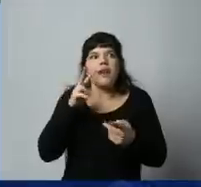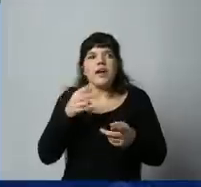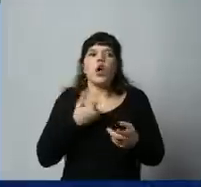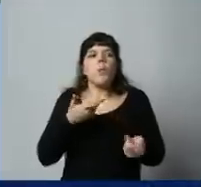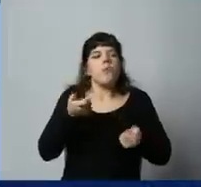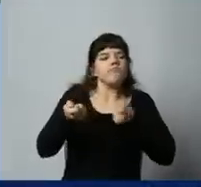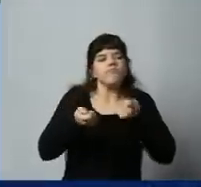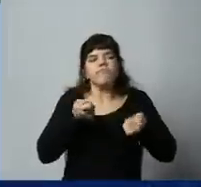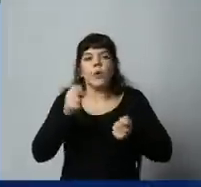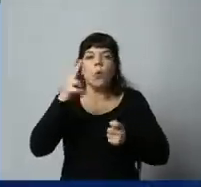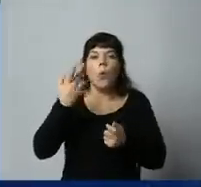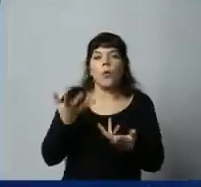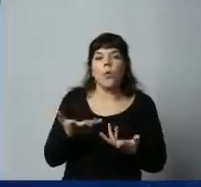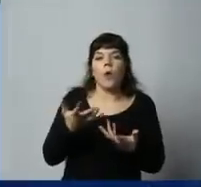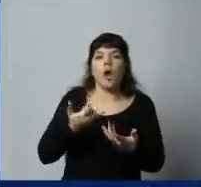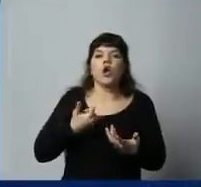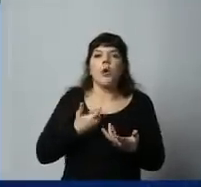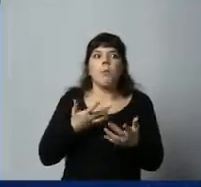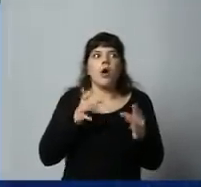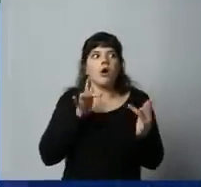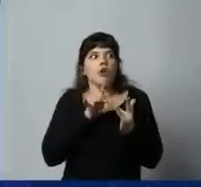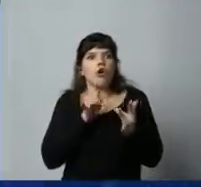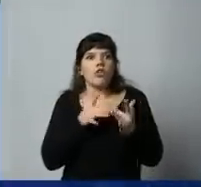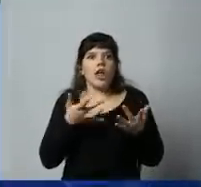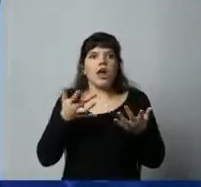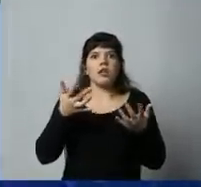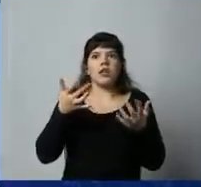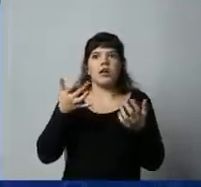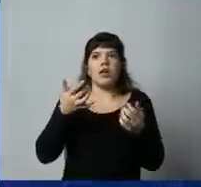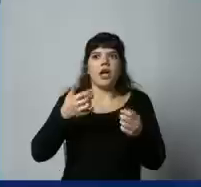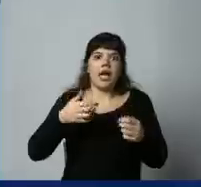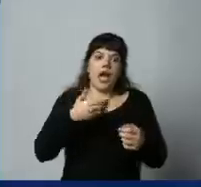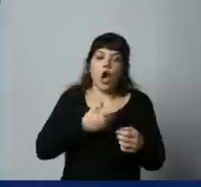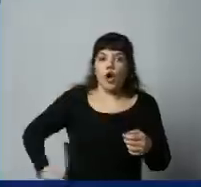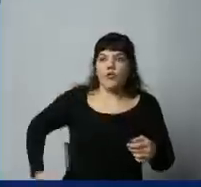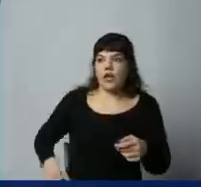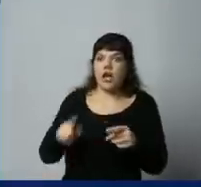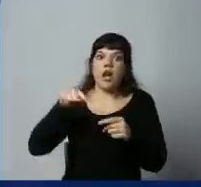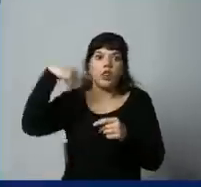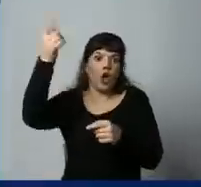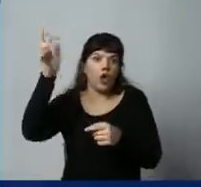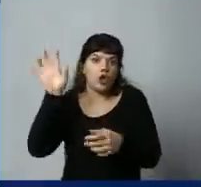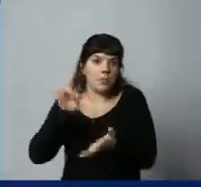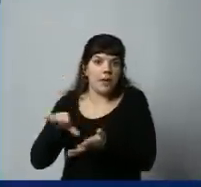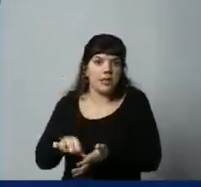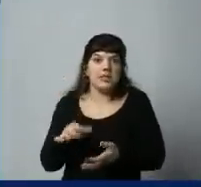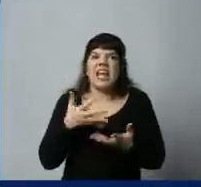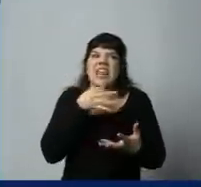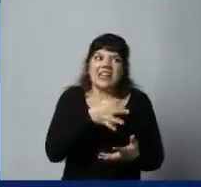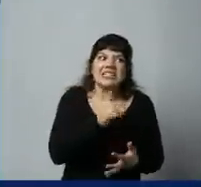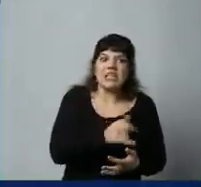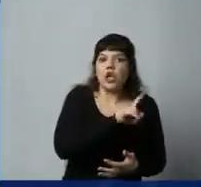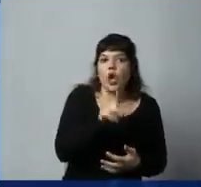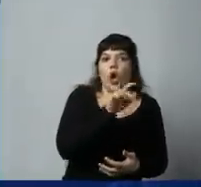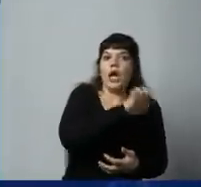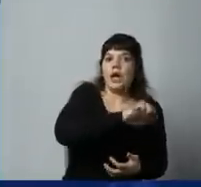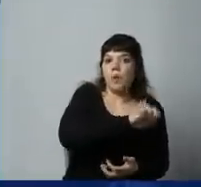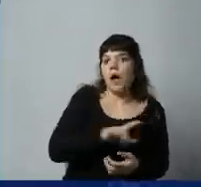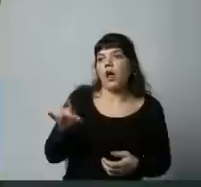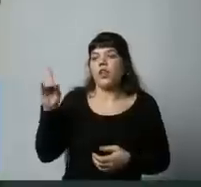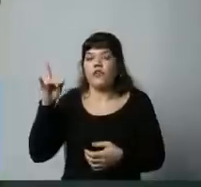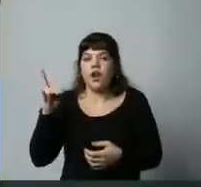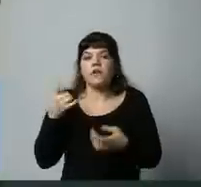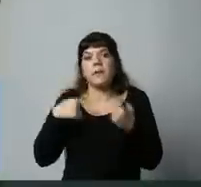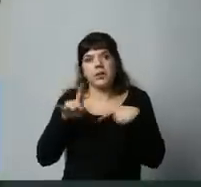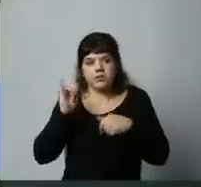Uruguay en este contexto Cómo se vincula con el gobierno de yan áñez qué dice o no dice sobre lo que está pasando en Ecuador pero sí sabemos que